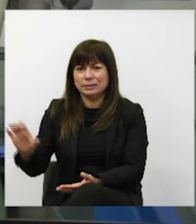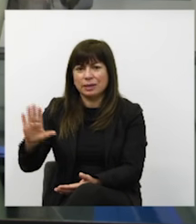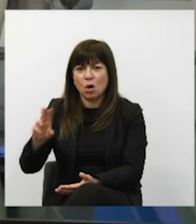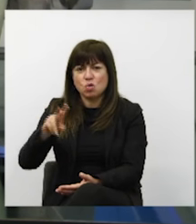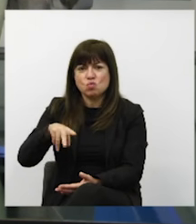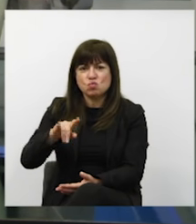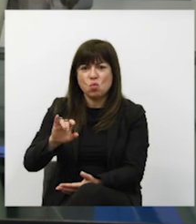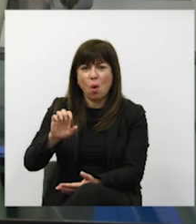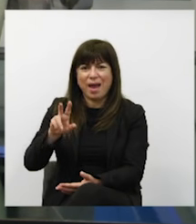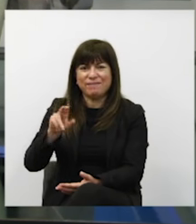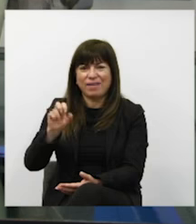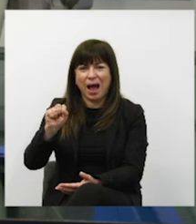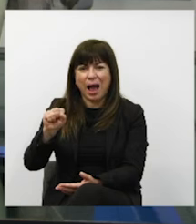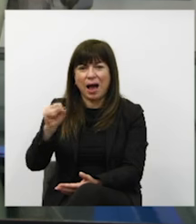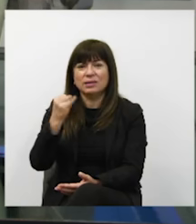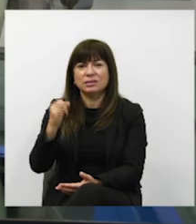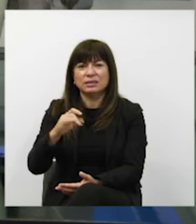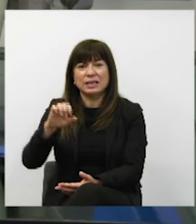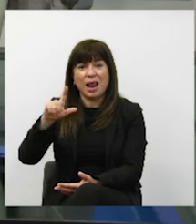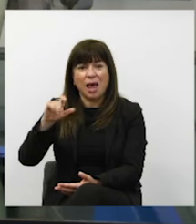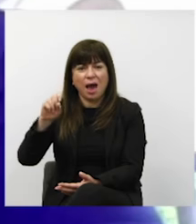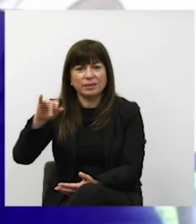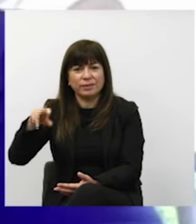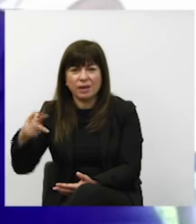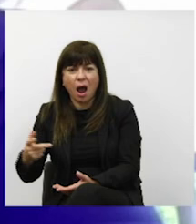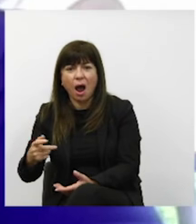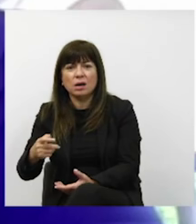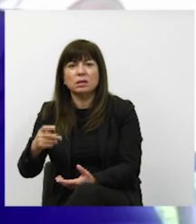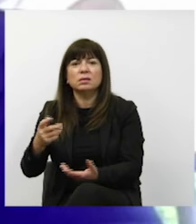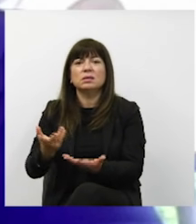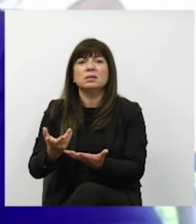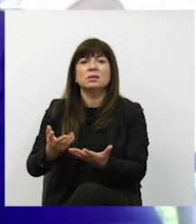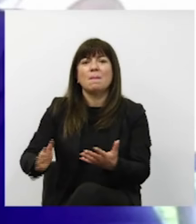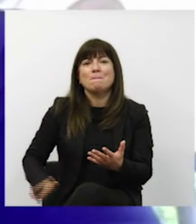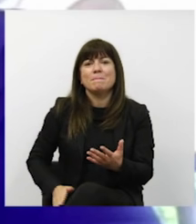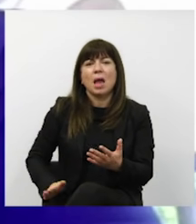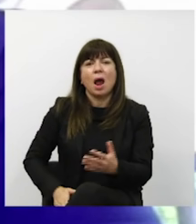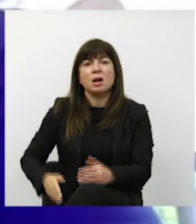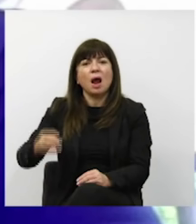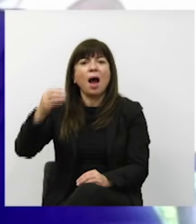chuletas de cordero, y que tiene una productividad que es